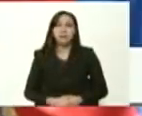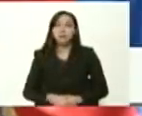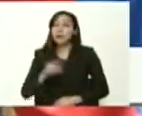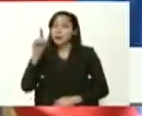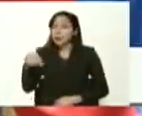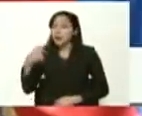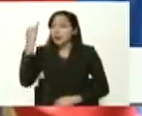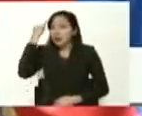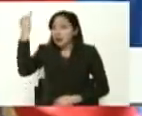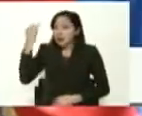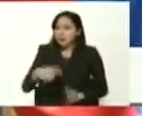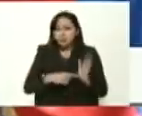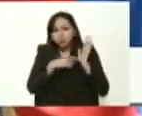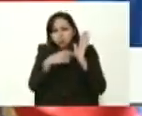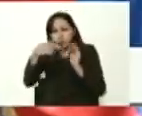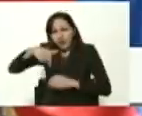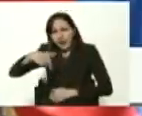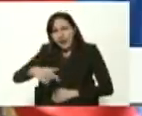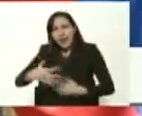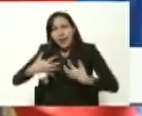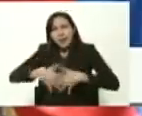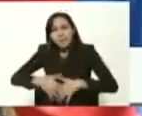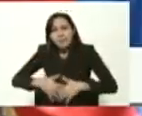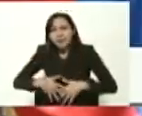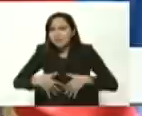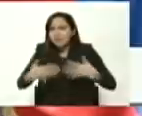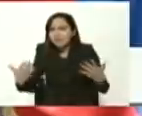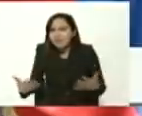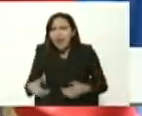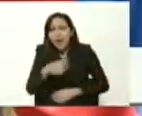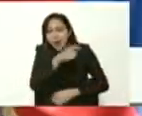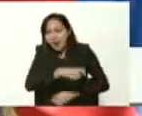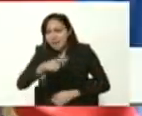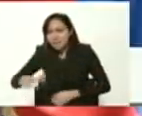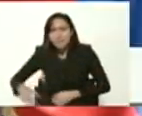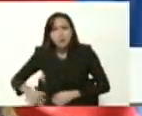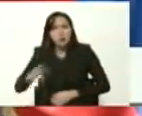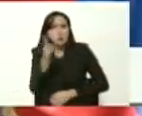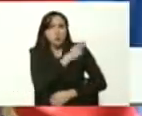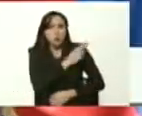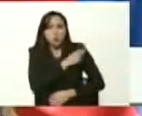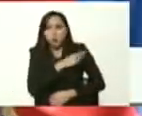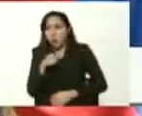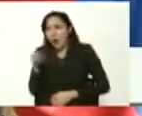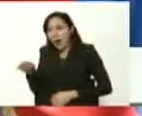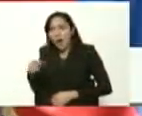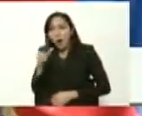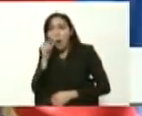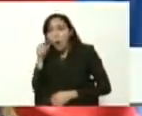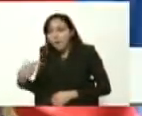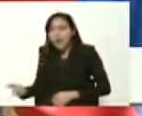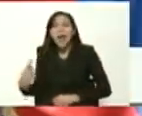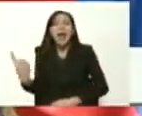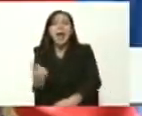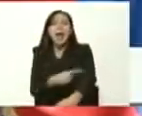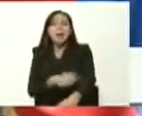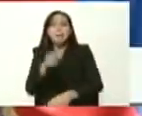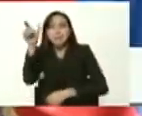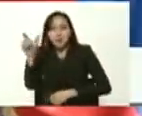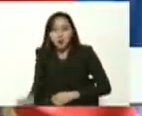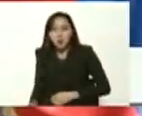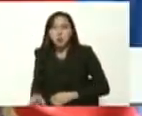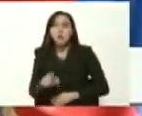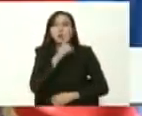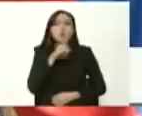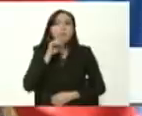tengan una idea, en esta empresa figura como representante legal su hermano, Pedro Pablo